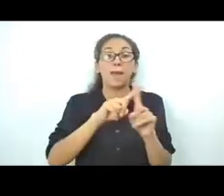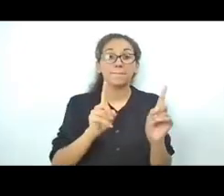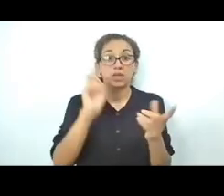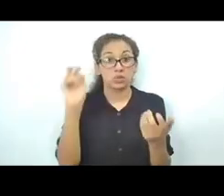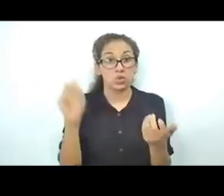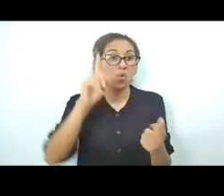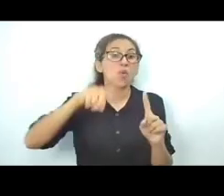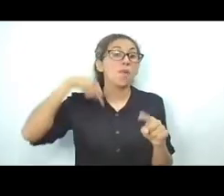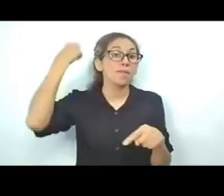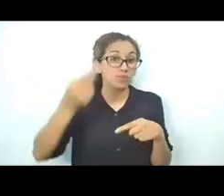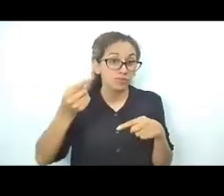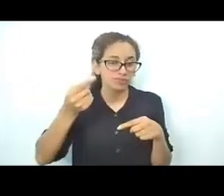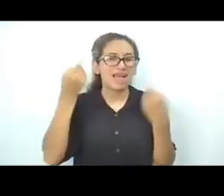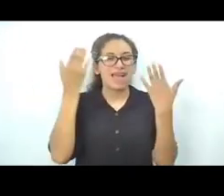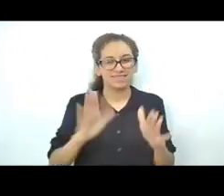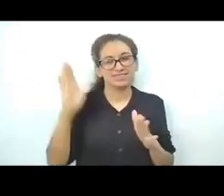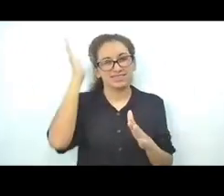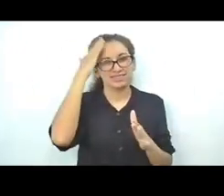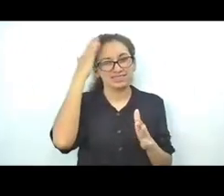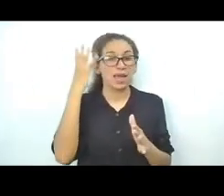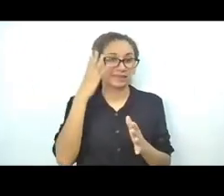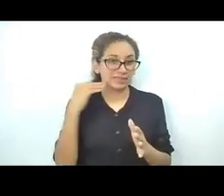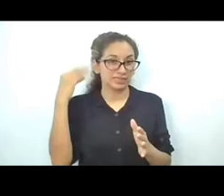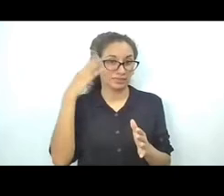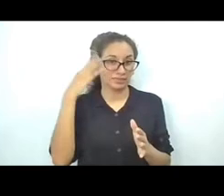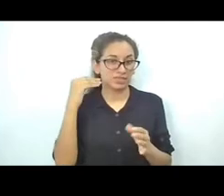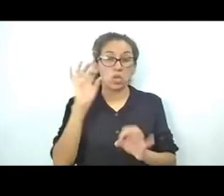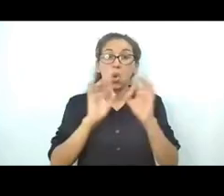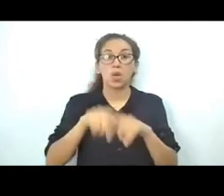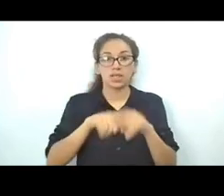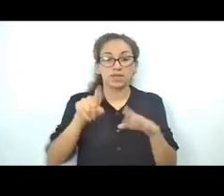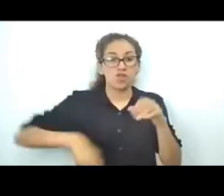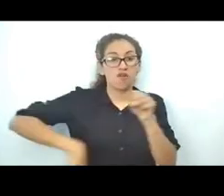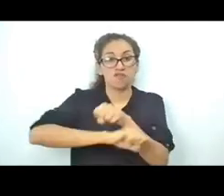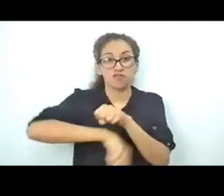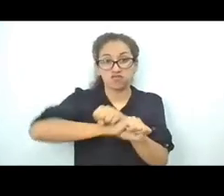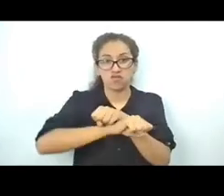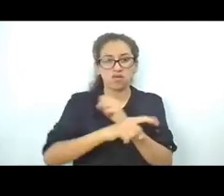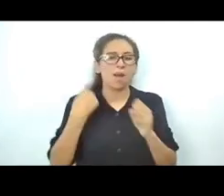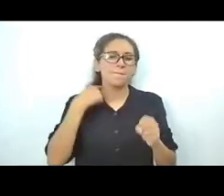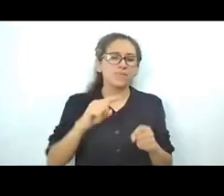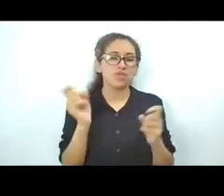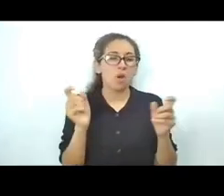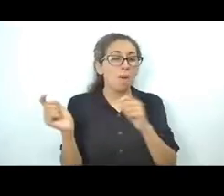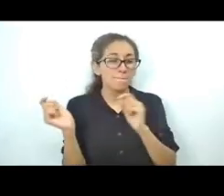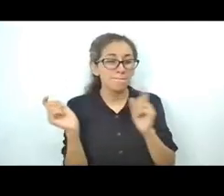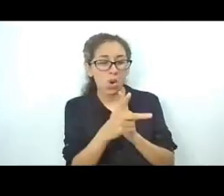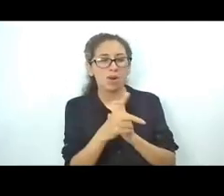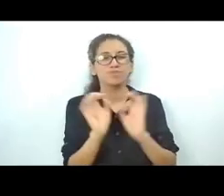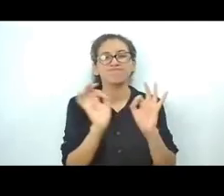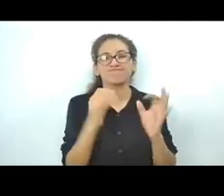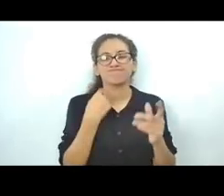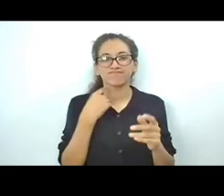vez la vas a hacer mejor. O juega fútbol, te fallaste un gol, bueno, la próxima vez